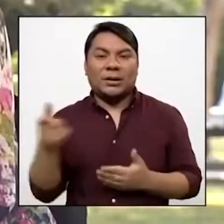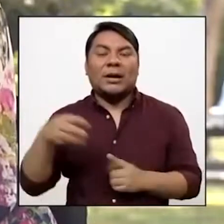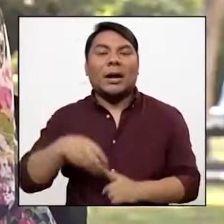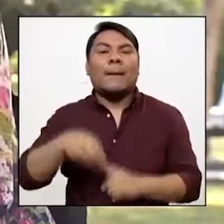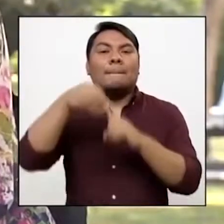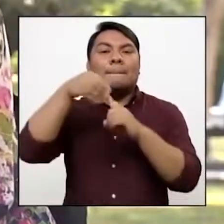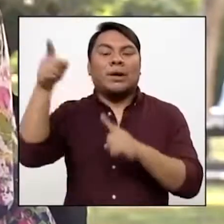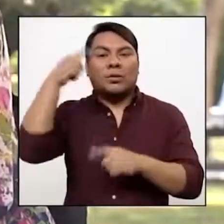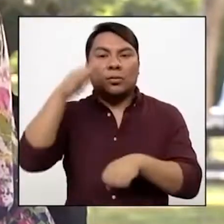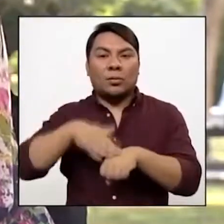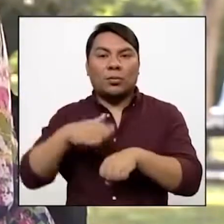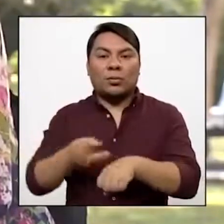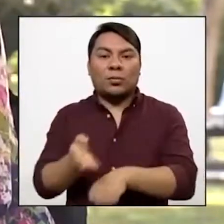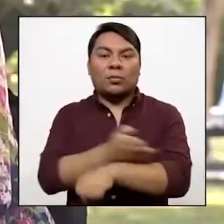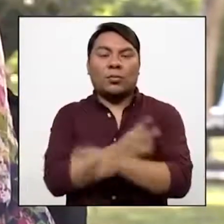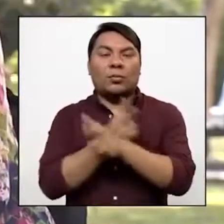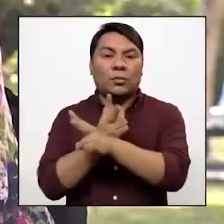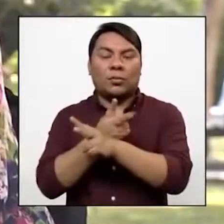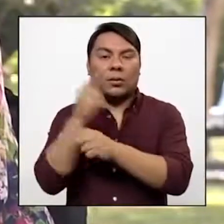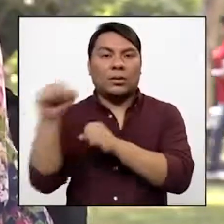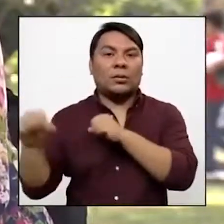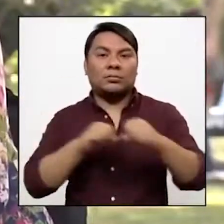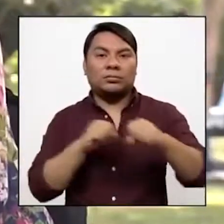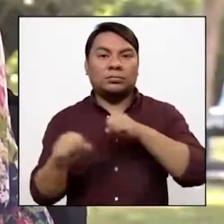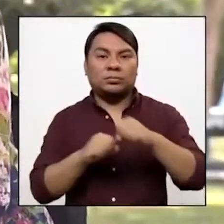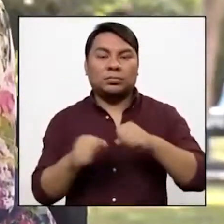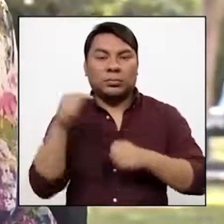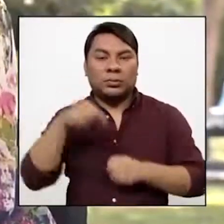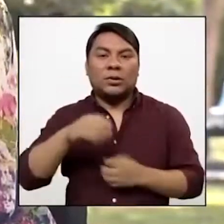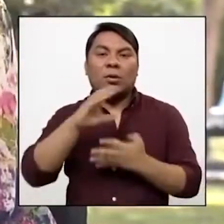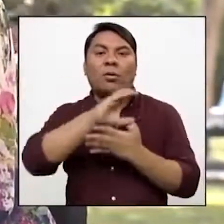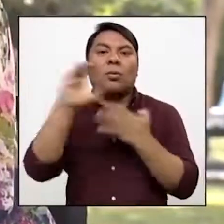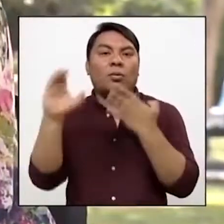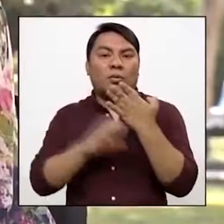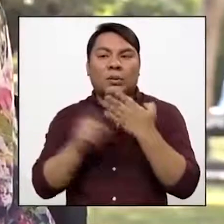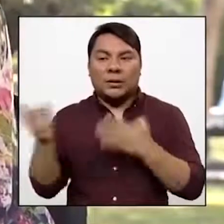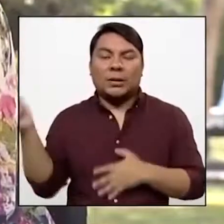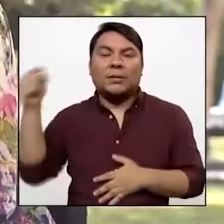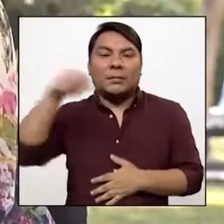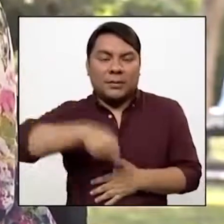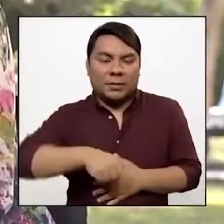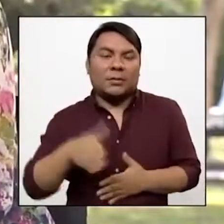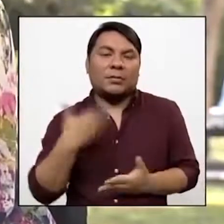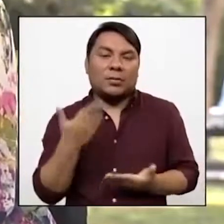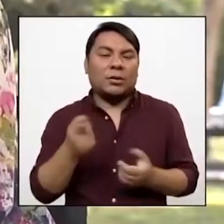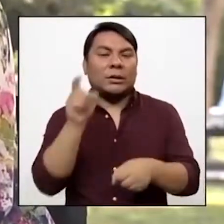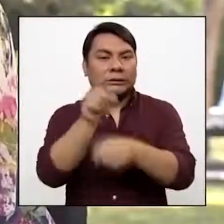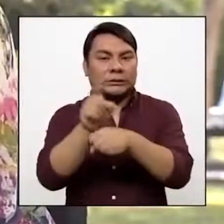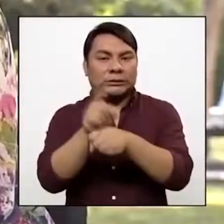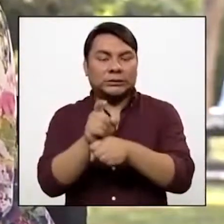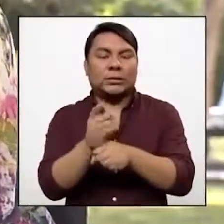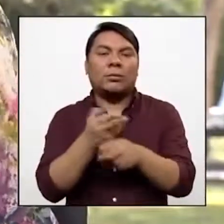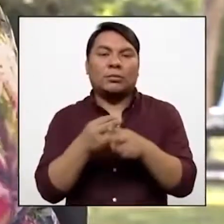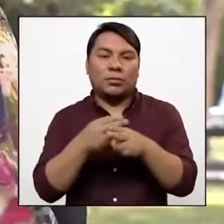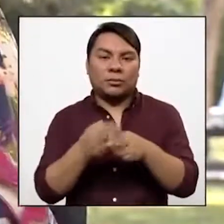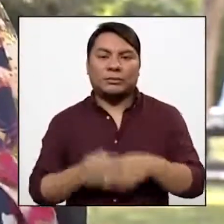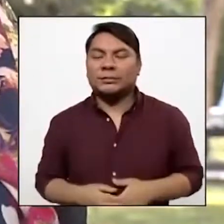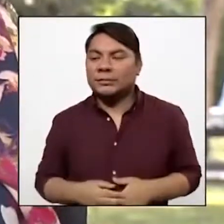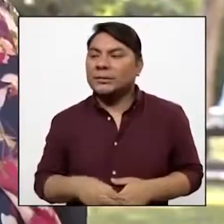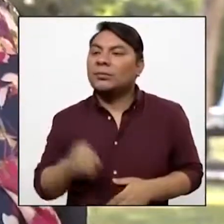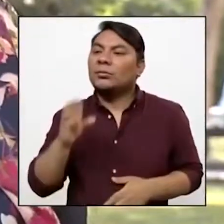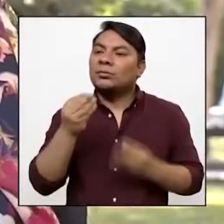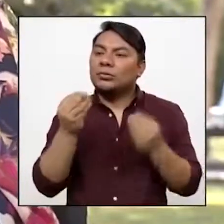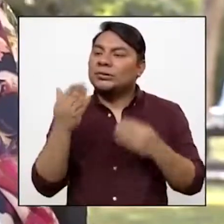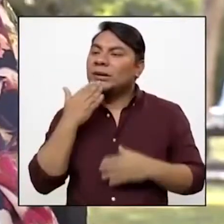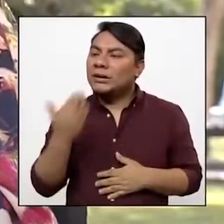especialista en gestión de riesgo de desastres del CONADIS, que ha venido justamente a educarnos un poco. Muchísimas gracias,